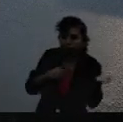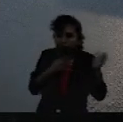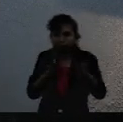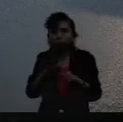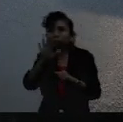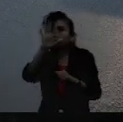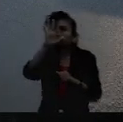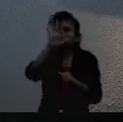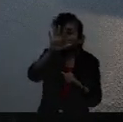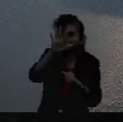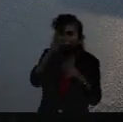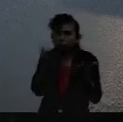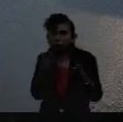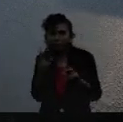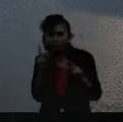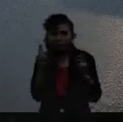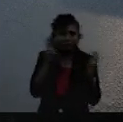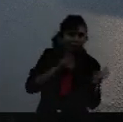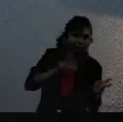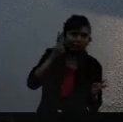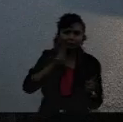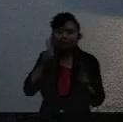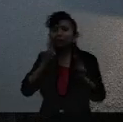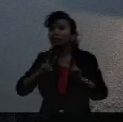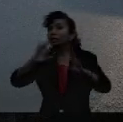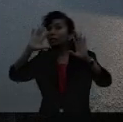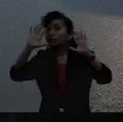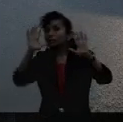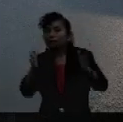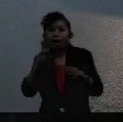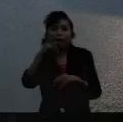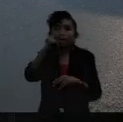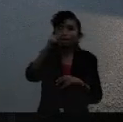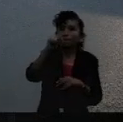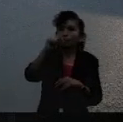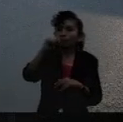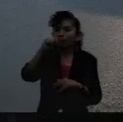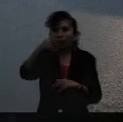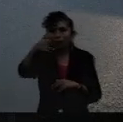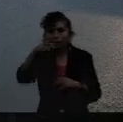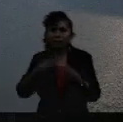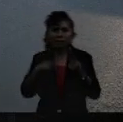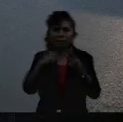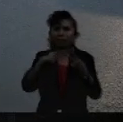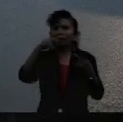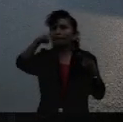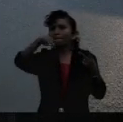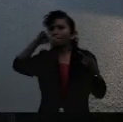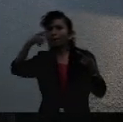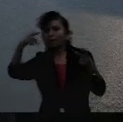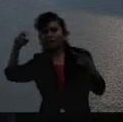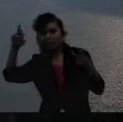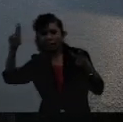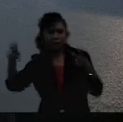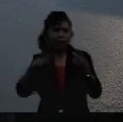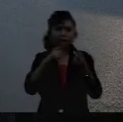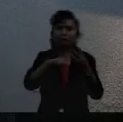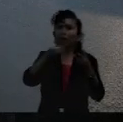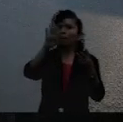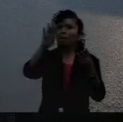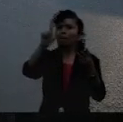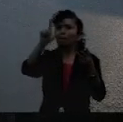el 5 de octubre y ahí estáa Pati y ahí está mi querida blanca y Diego que nos tocaba en la